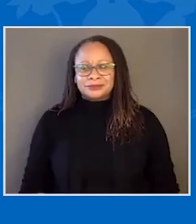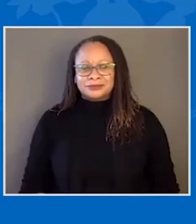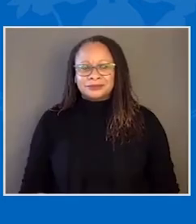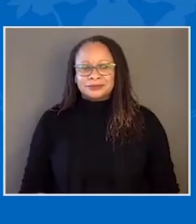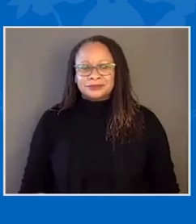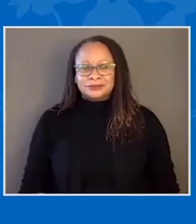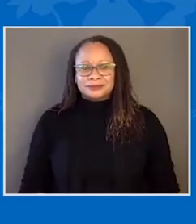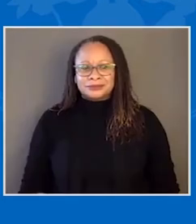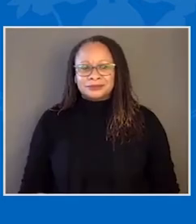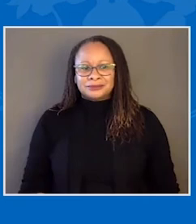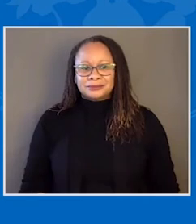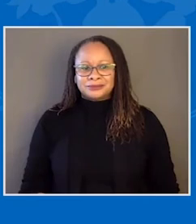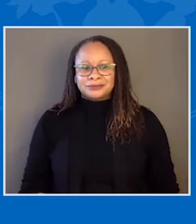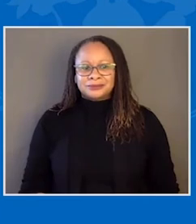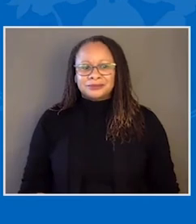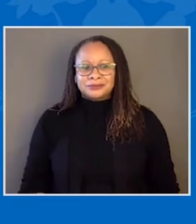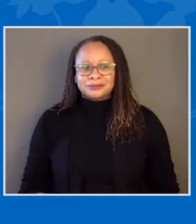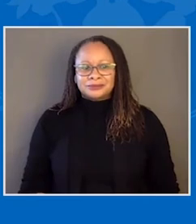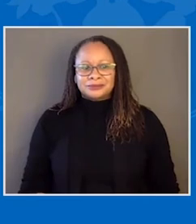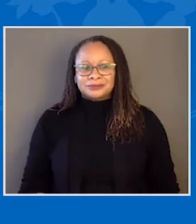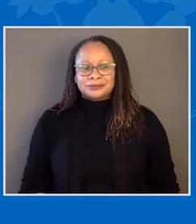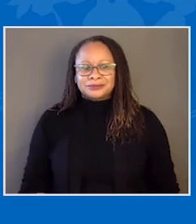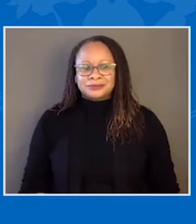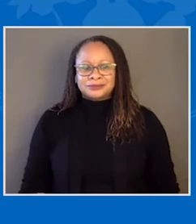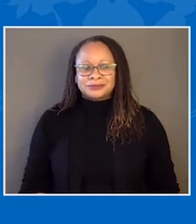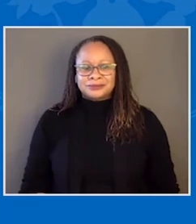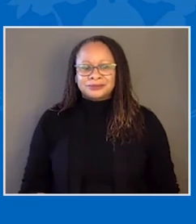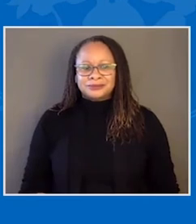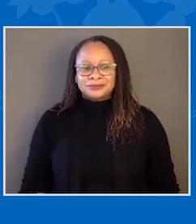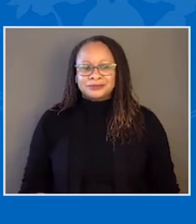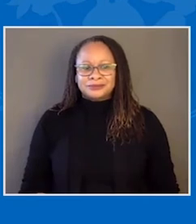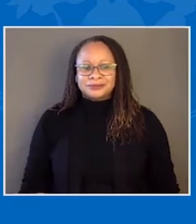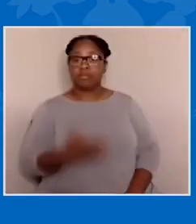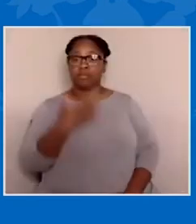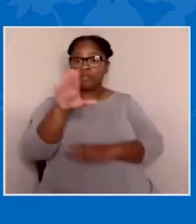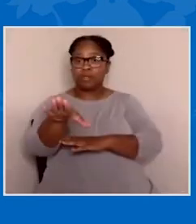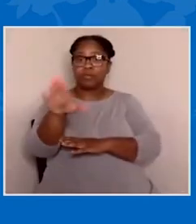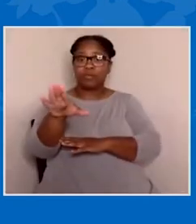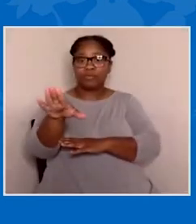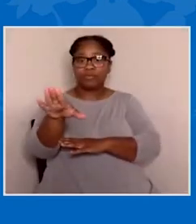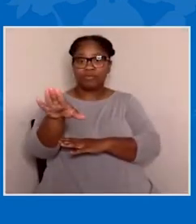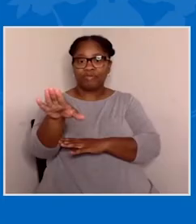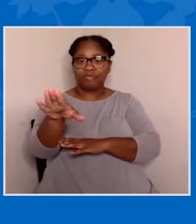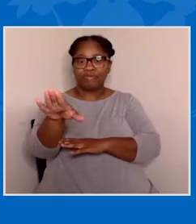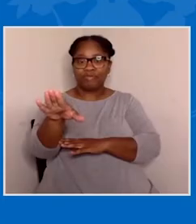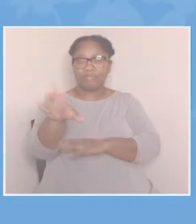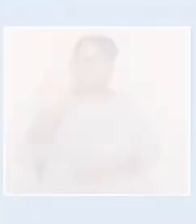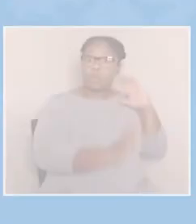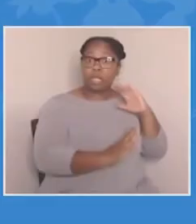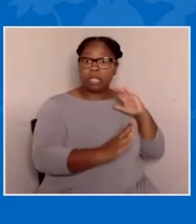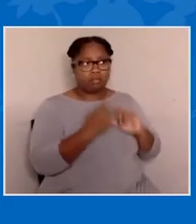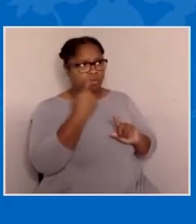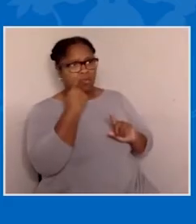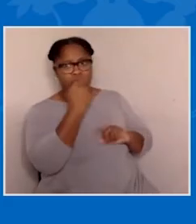reconoció los retos que tendrá esta administración en medio de la pandemia de coronavirus y retos financieros que, según él, asumirán con humildad.